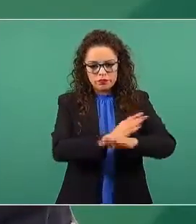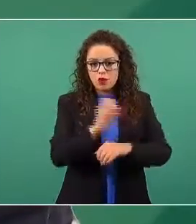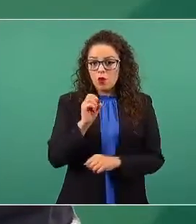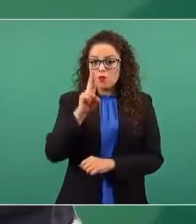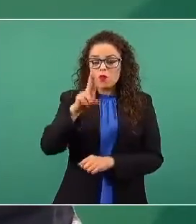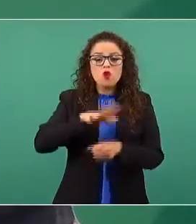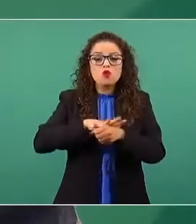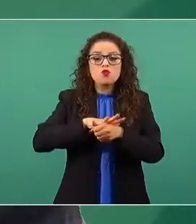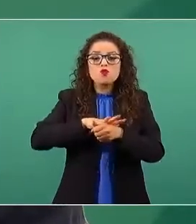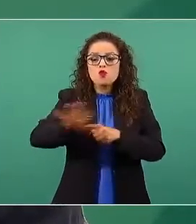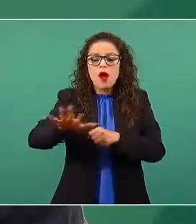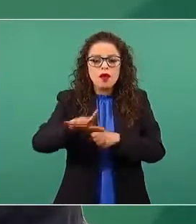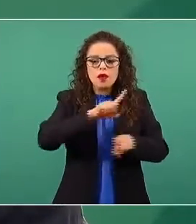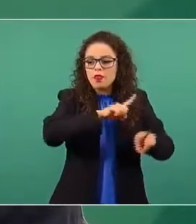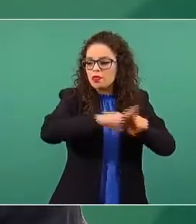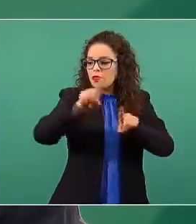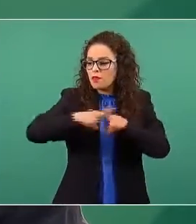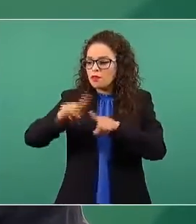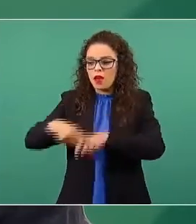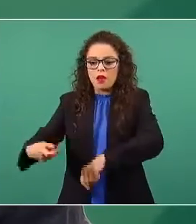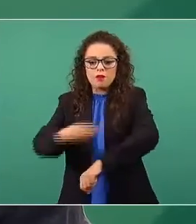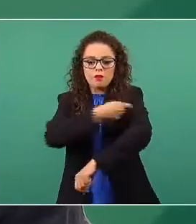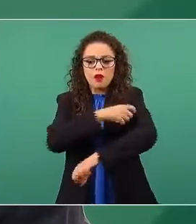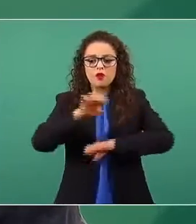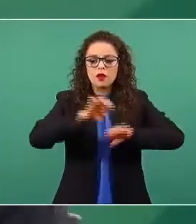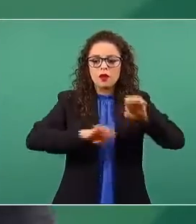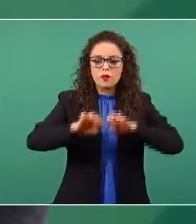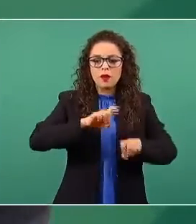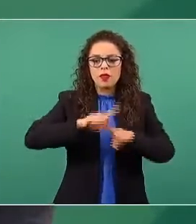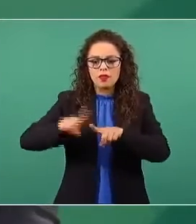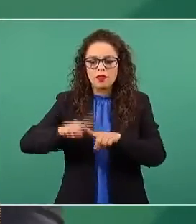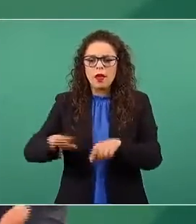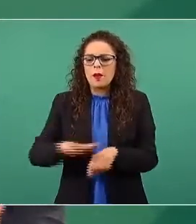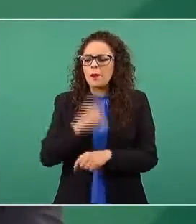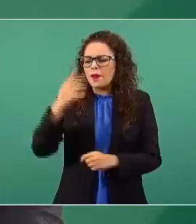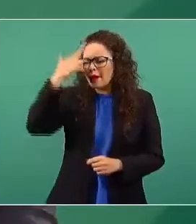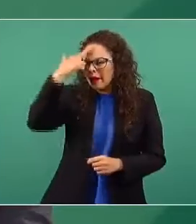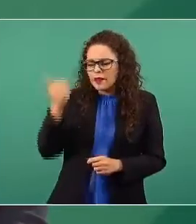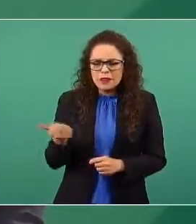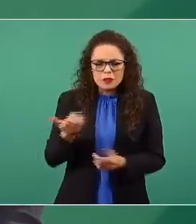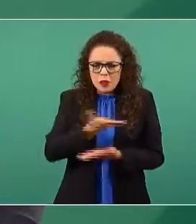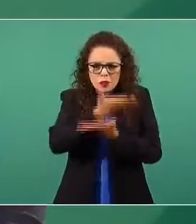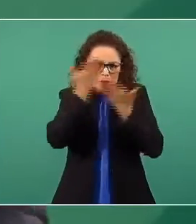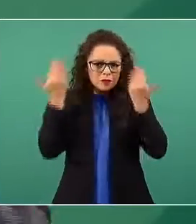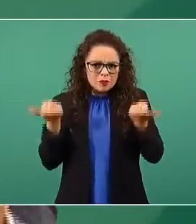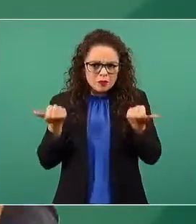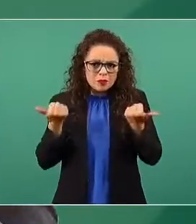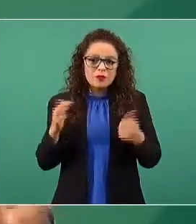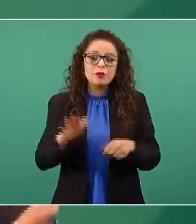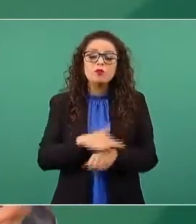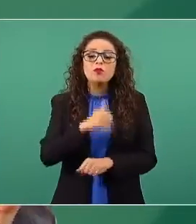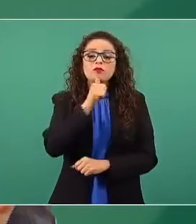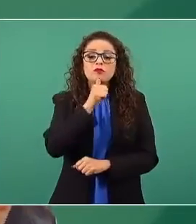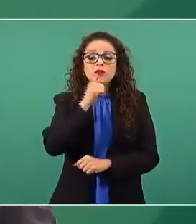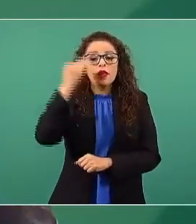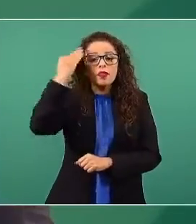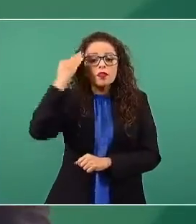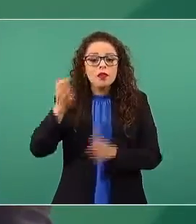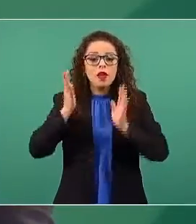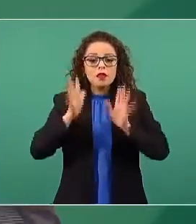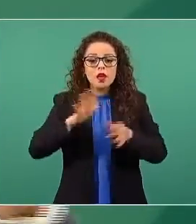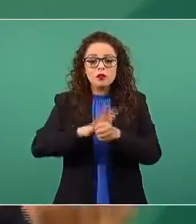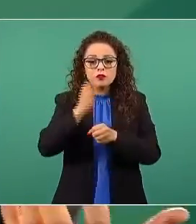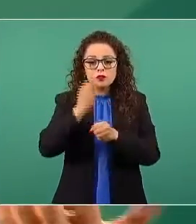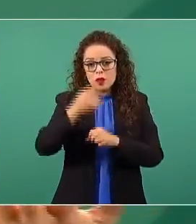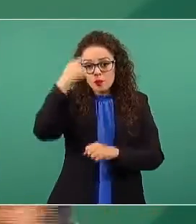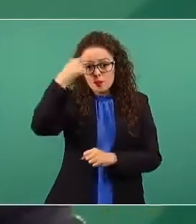cualquiera de las vacunas existentes. ¿Por qué razón no se sabe? Porque todavía no ha transcurrido el tiempo suficiente para saber